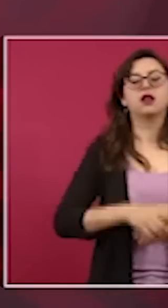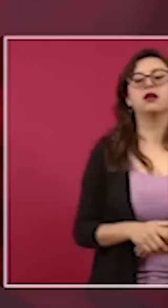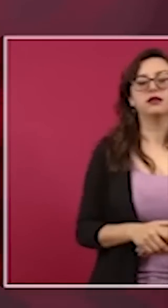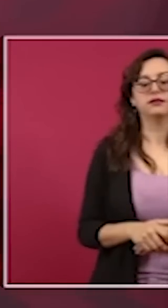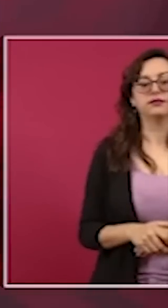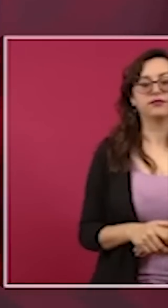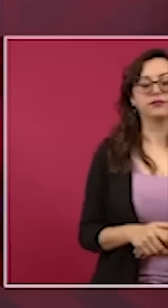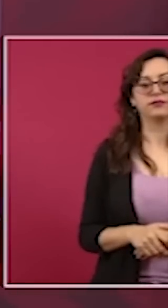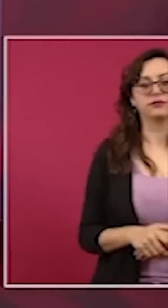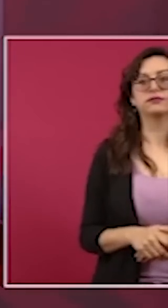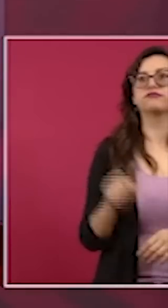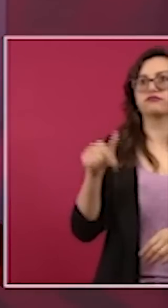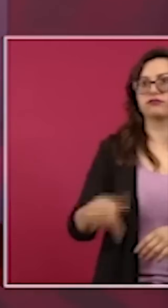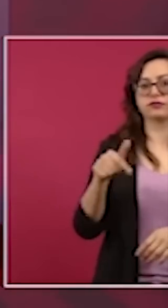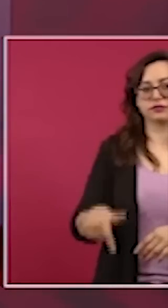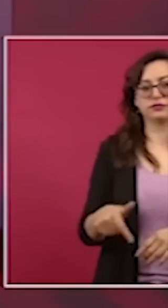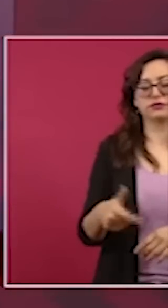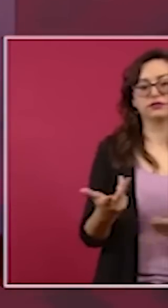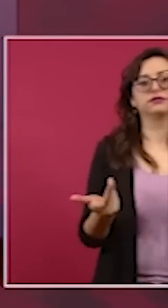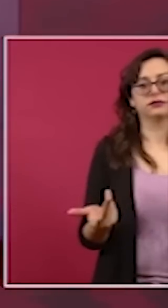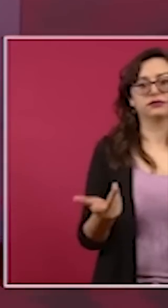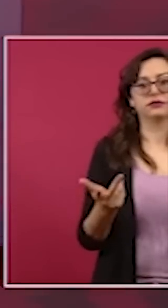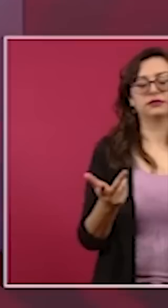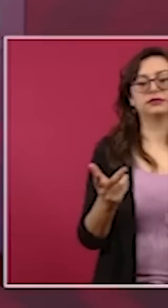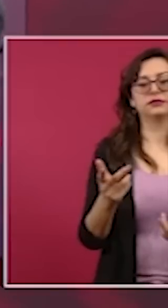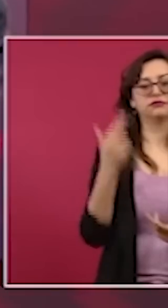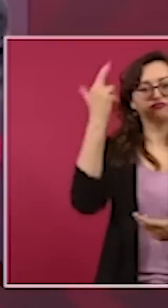fue palacio imperial, pero también